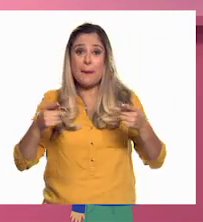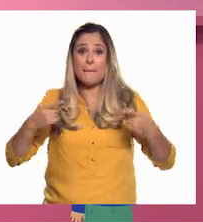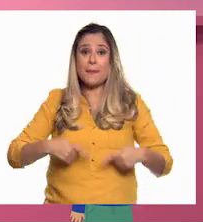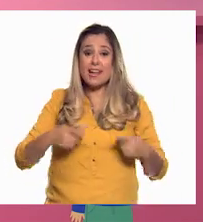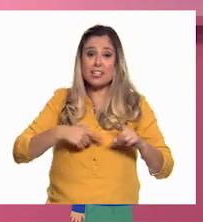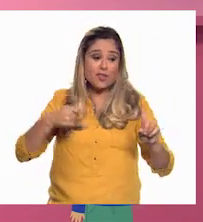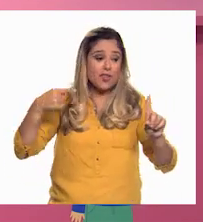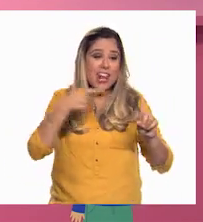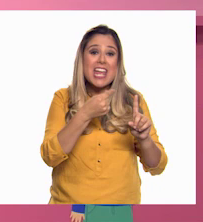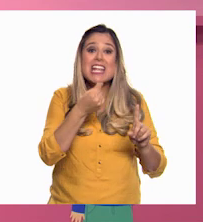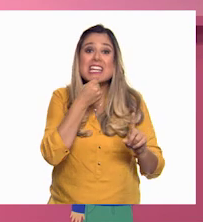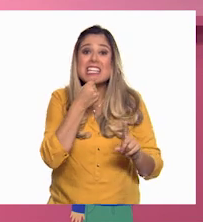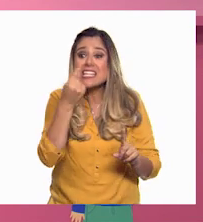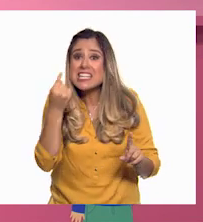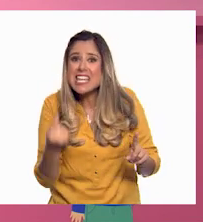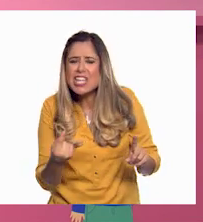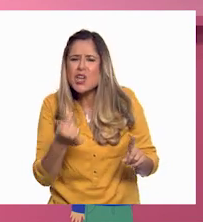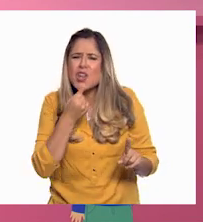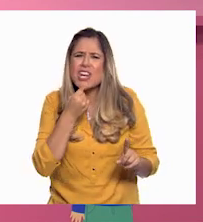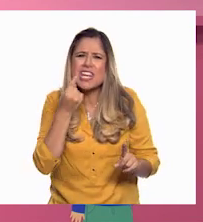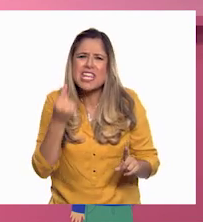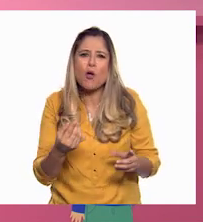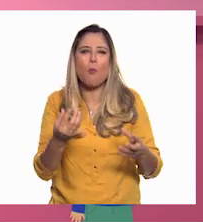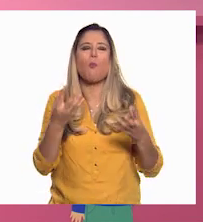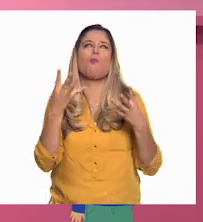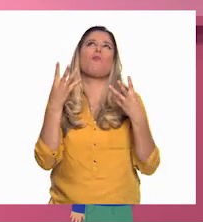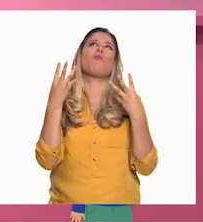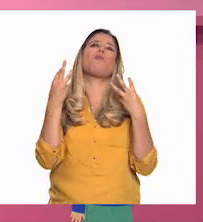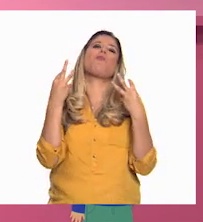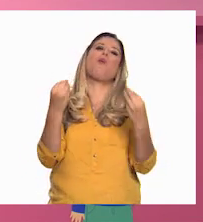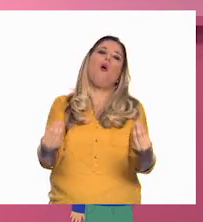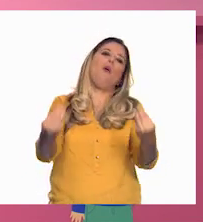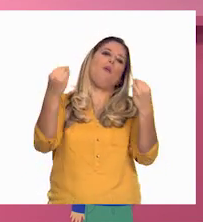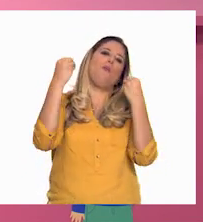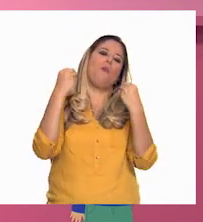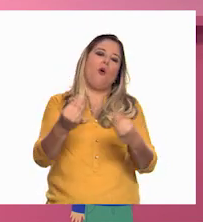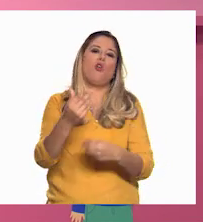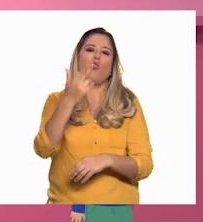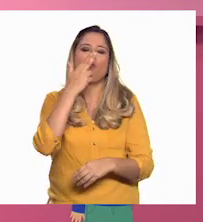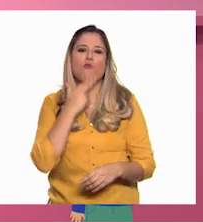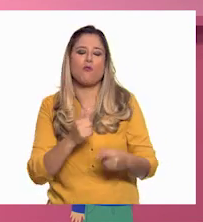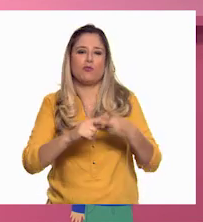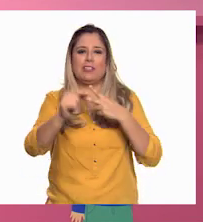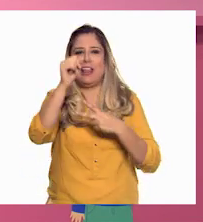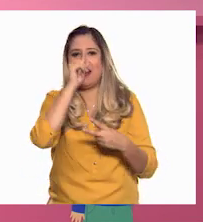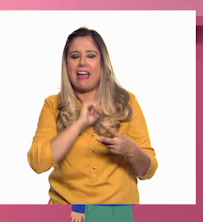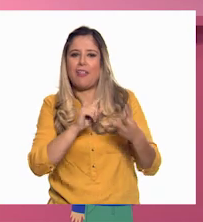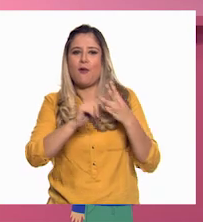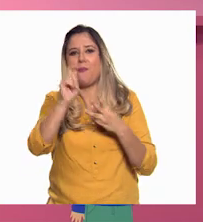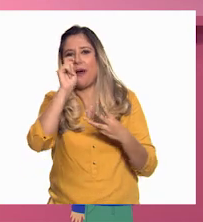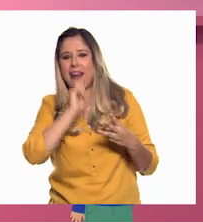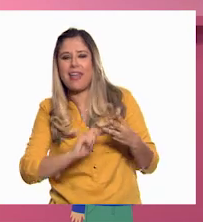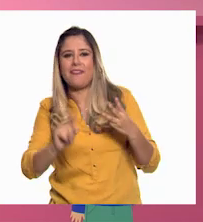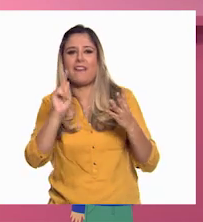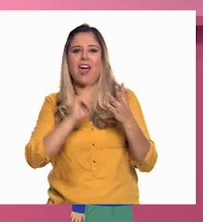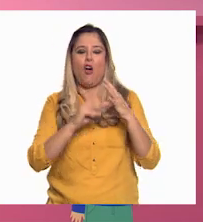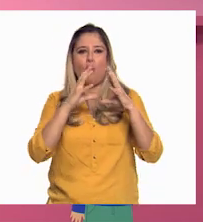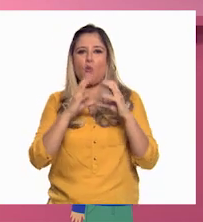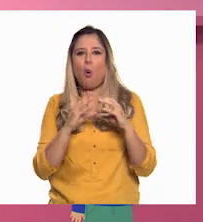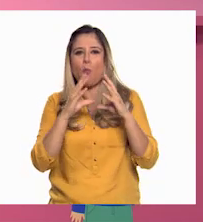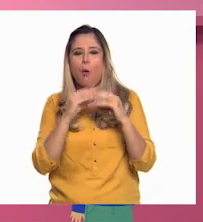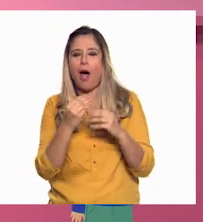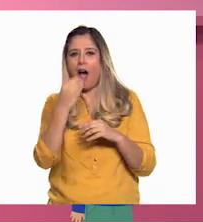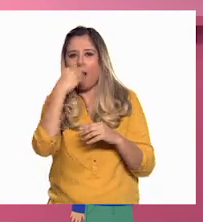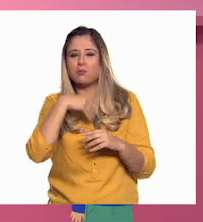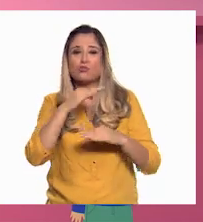era un niño muy, pero muy goloso. Y no había helado, dulce, chocolate, paleta o malvavisco que se le